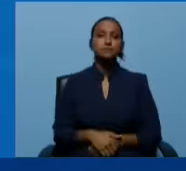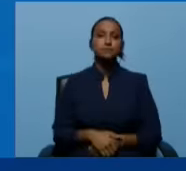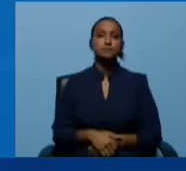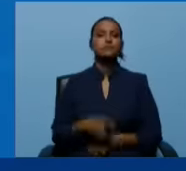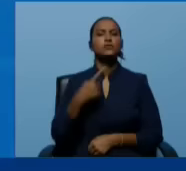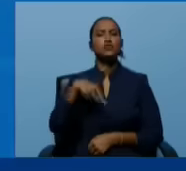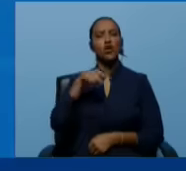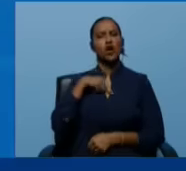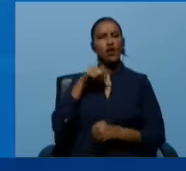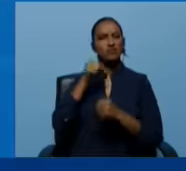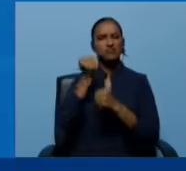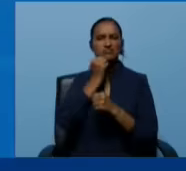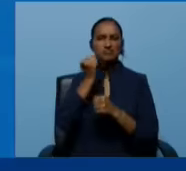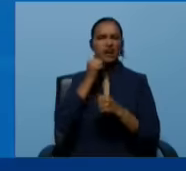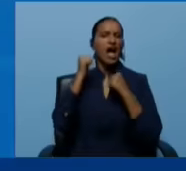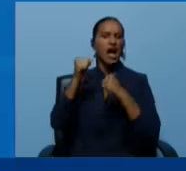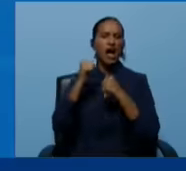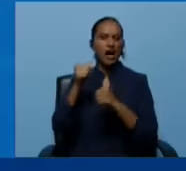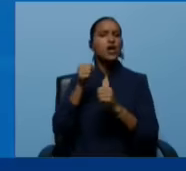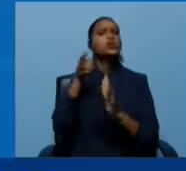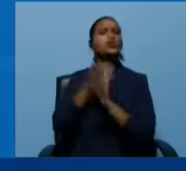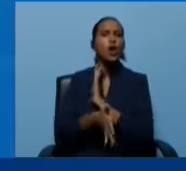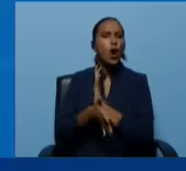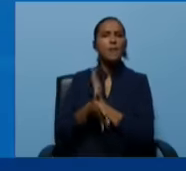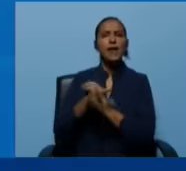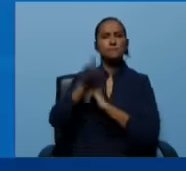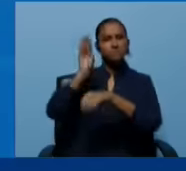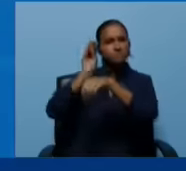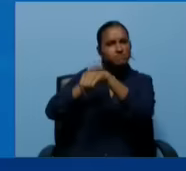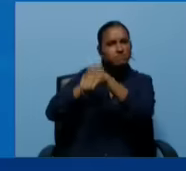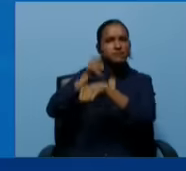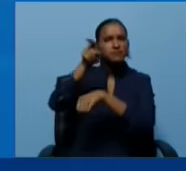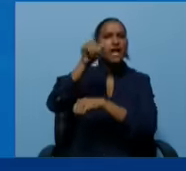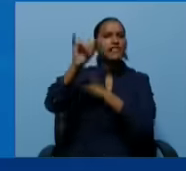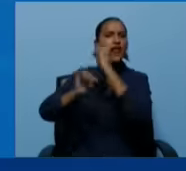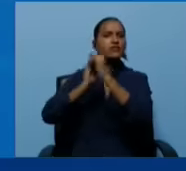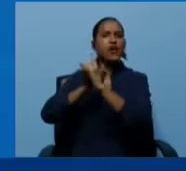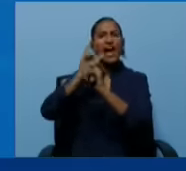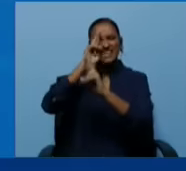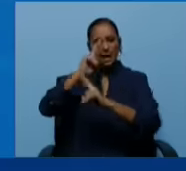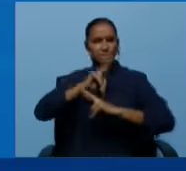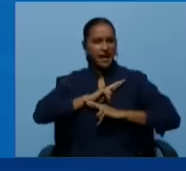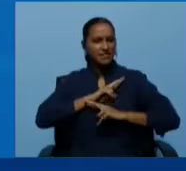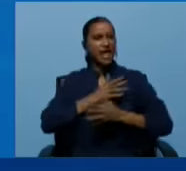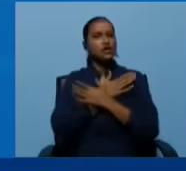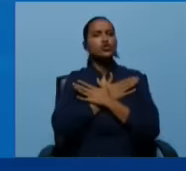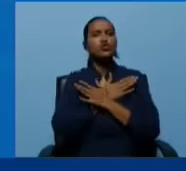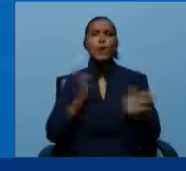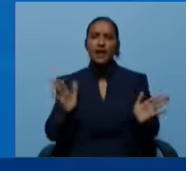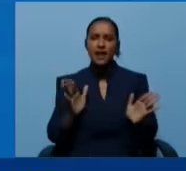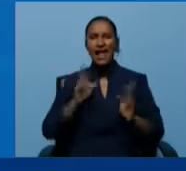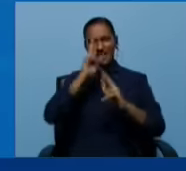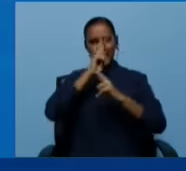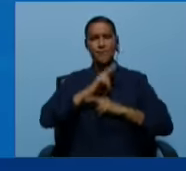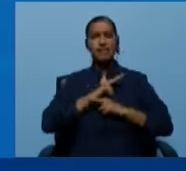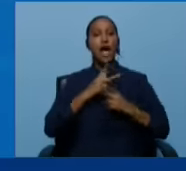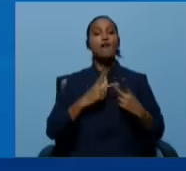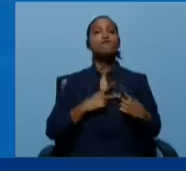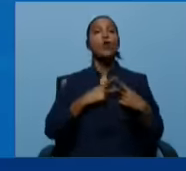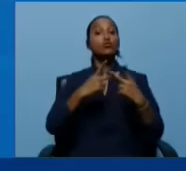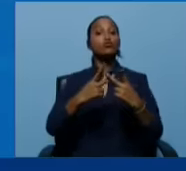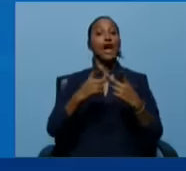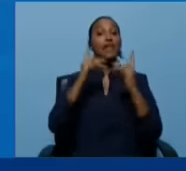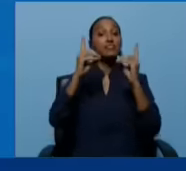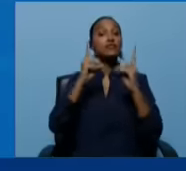Reclamamos que la comunidad internacional respete la soberanía, la autodeterminación y la voluntad democrática del